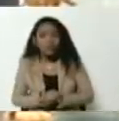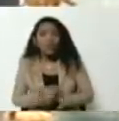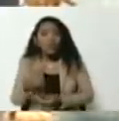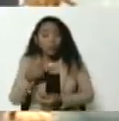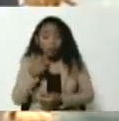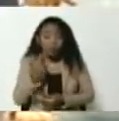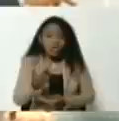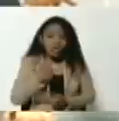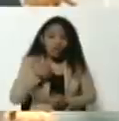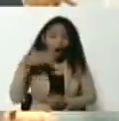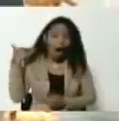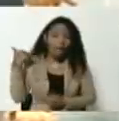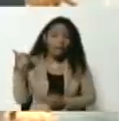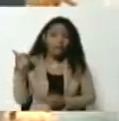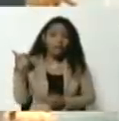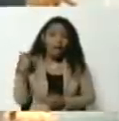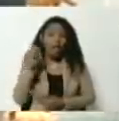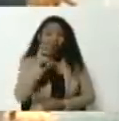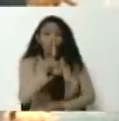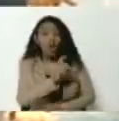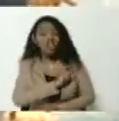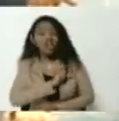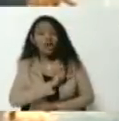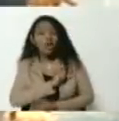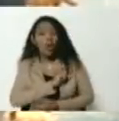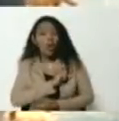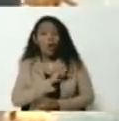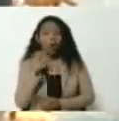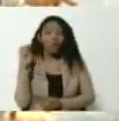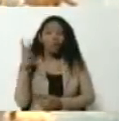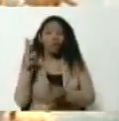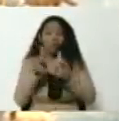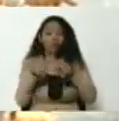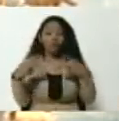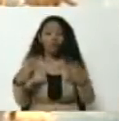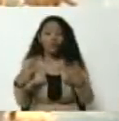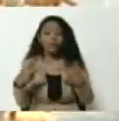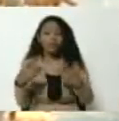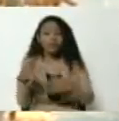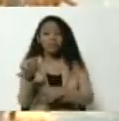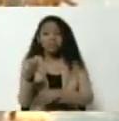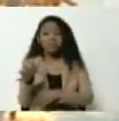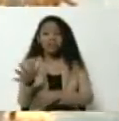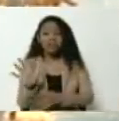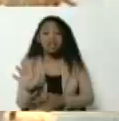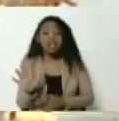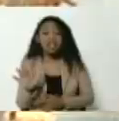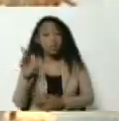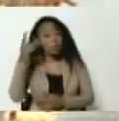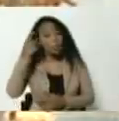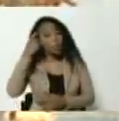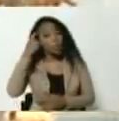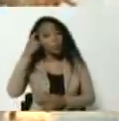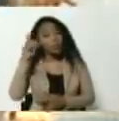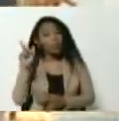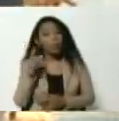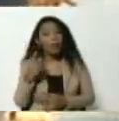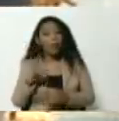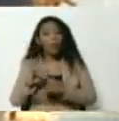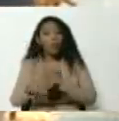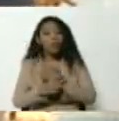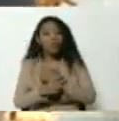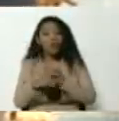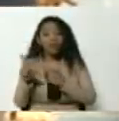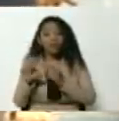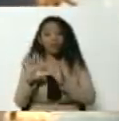antes, pues ya el 2 de enero apareció el Washington Post diciendo: mira, parece que, no lo sabíamos, pero parece que Juan Guaidó es